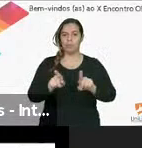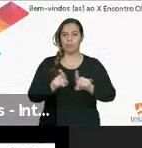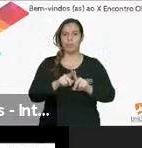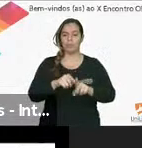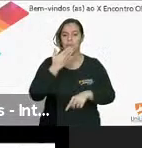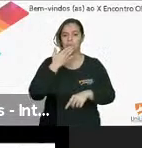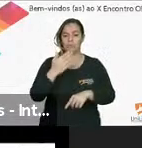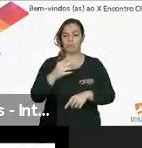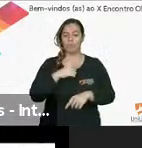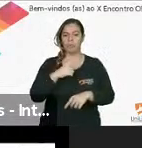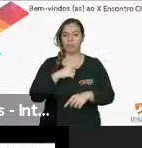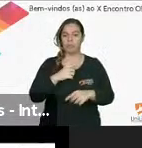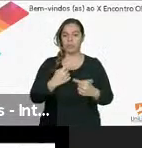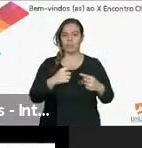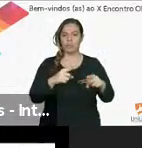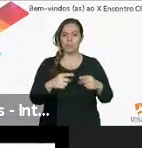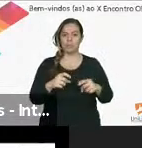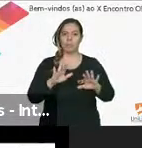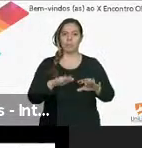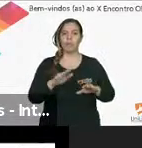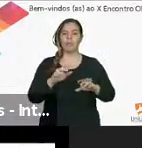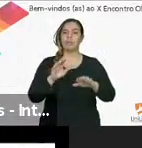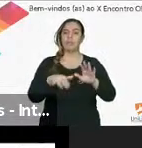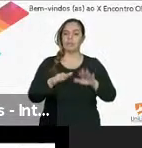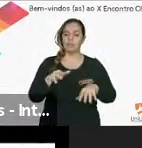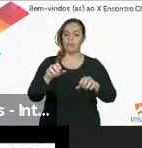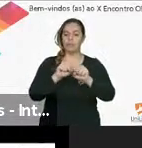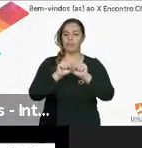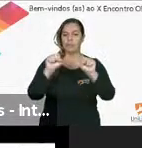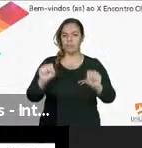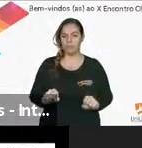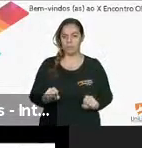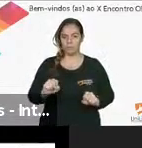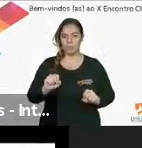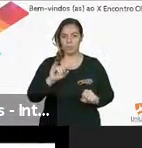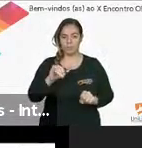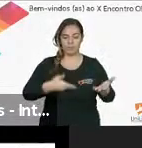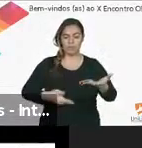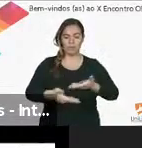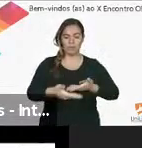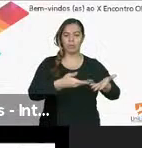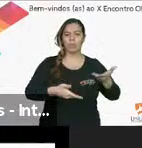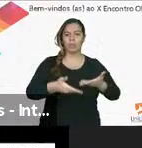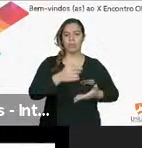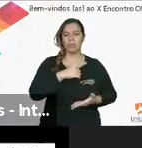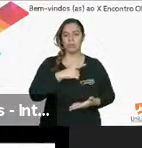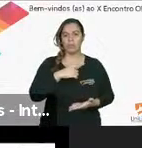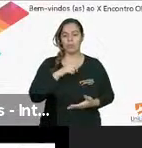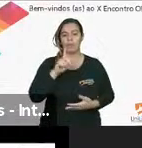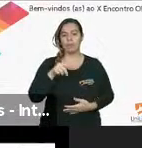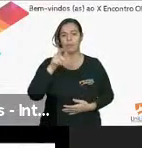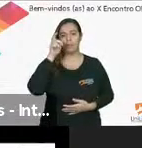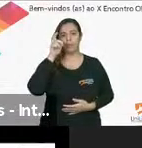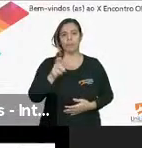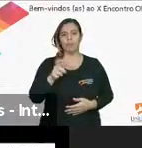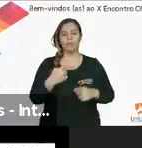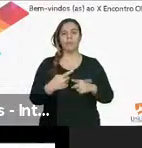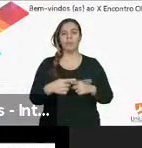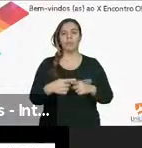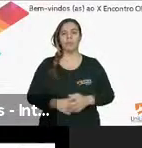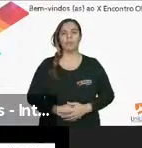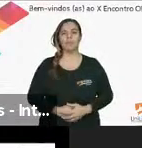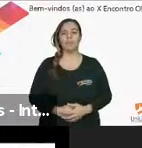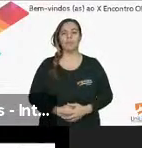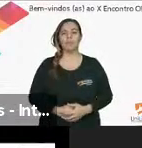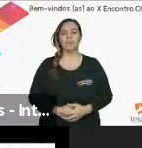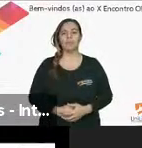tienen depende de la estructura del sistema en el momento en que la interacción tiene lugar. Eso es interesante porque